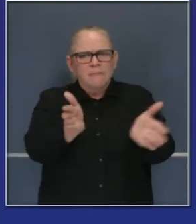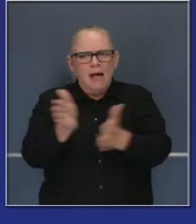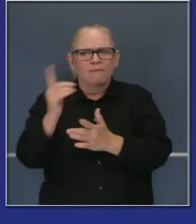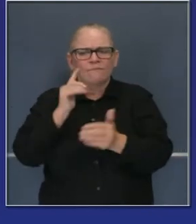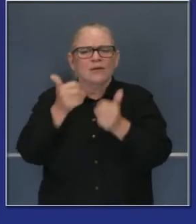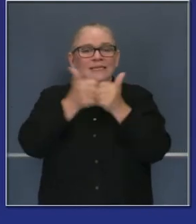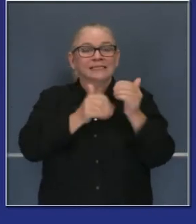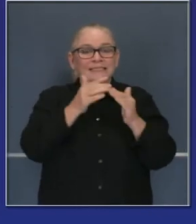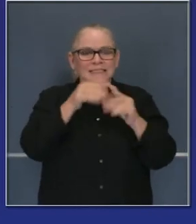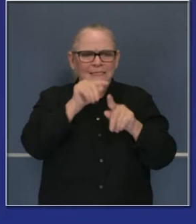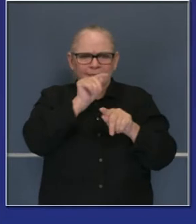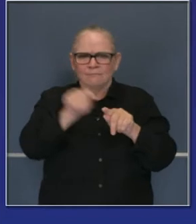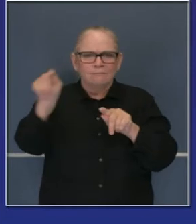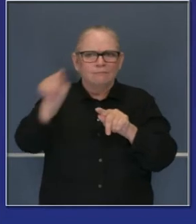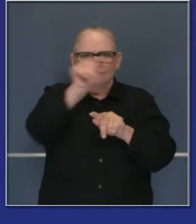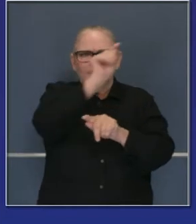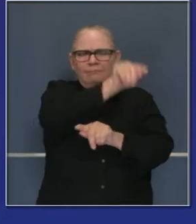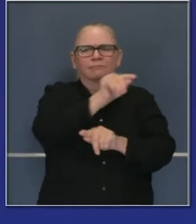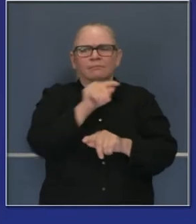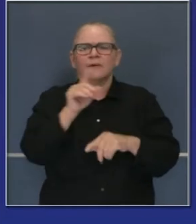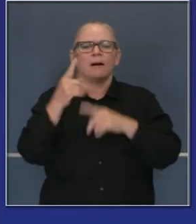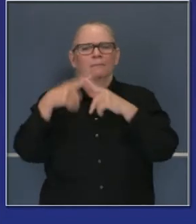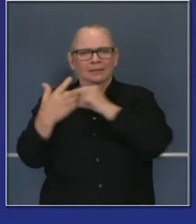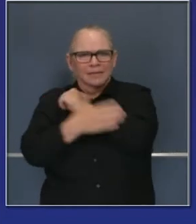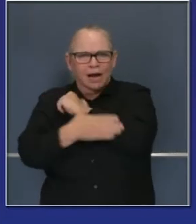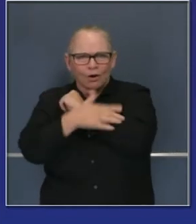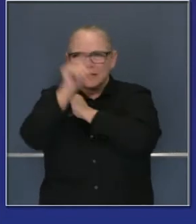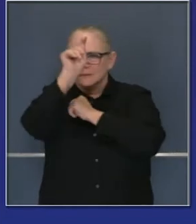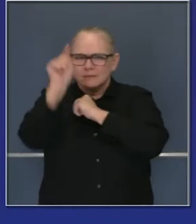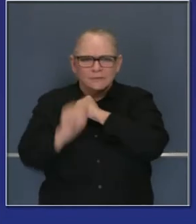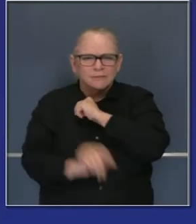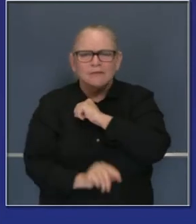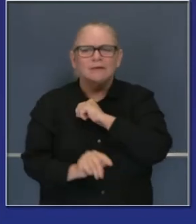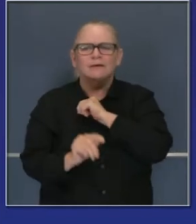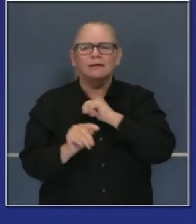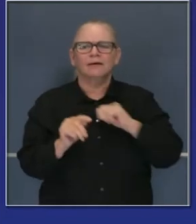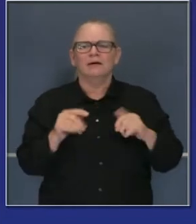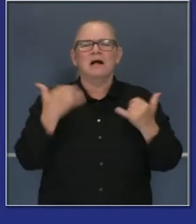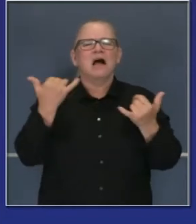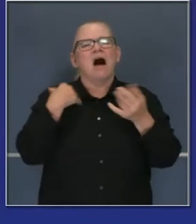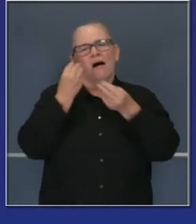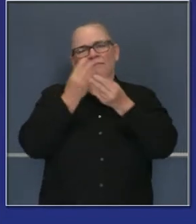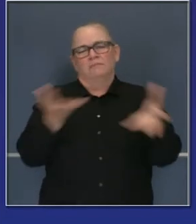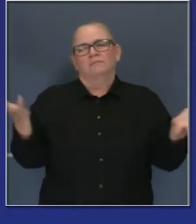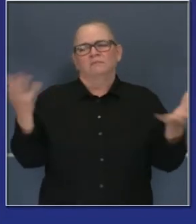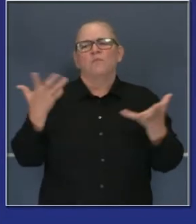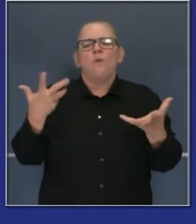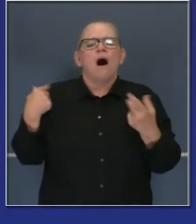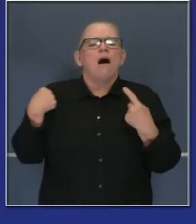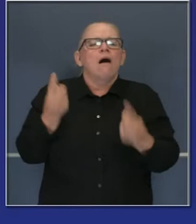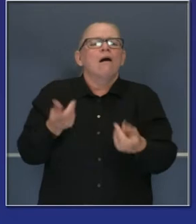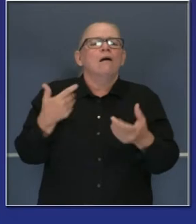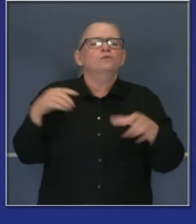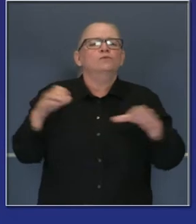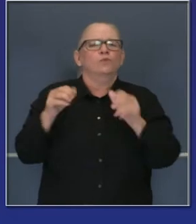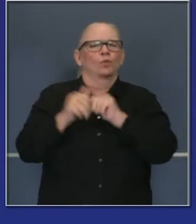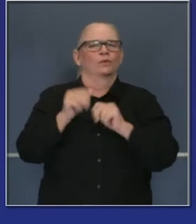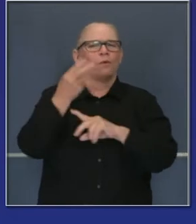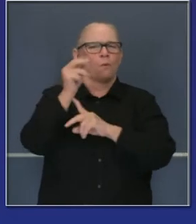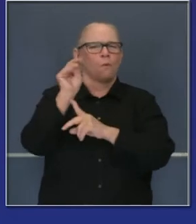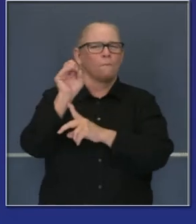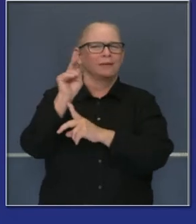ciudades que nunca hemos tenido anteriormente quiero brevemente darles una reseña en cuanto al progreso y